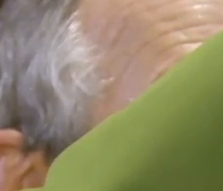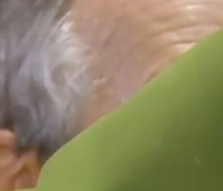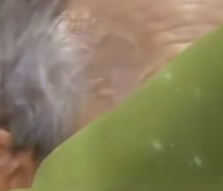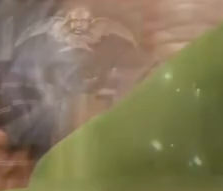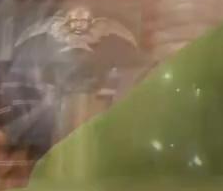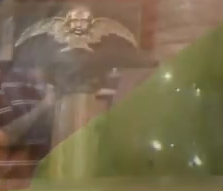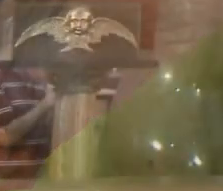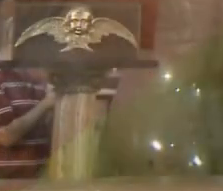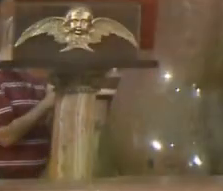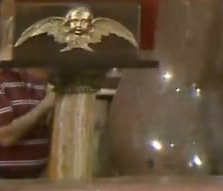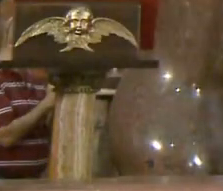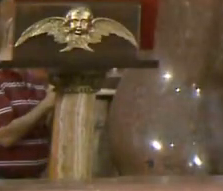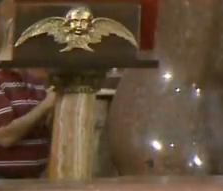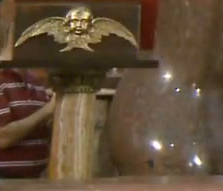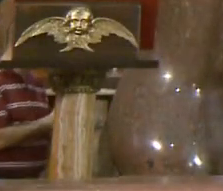y